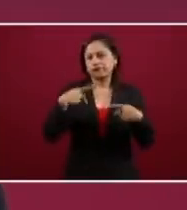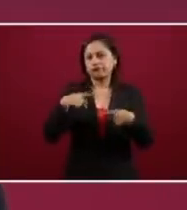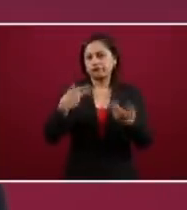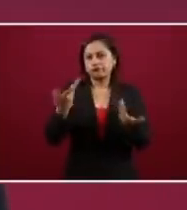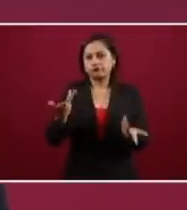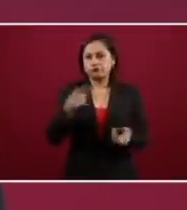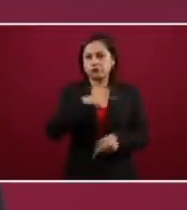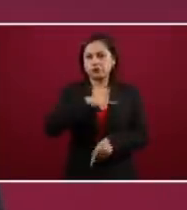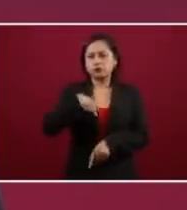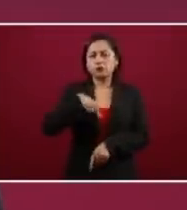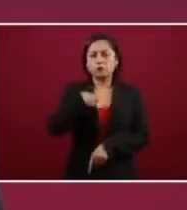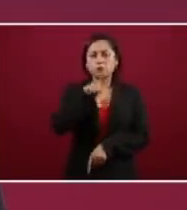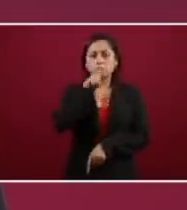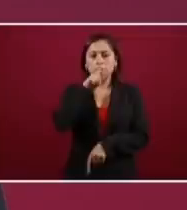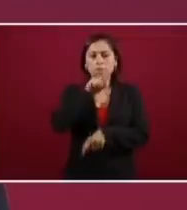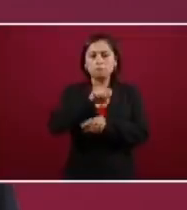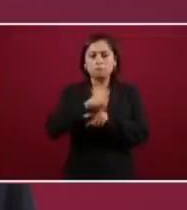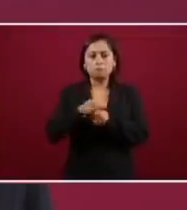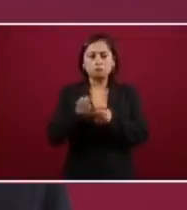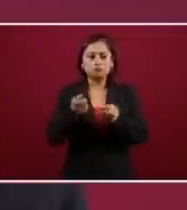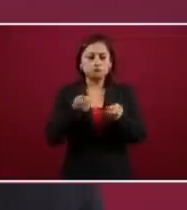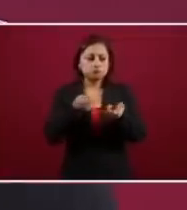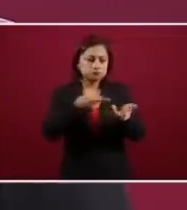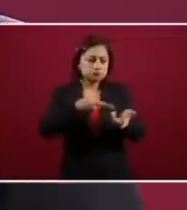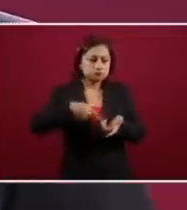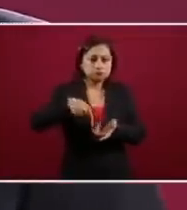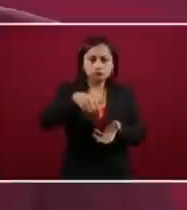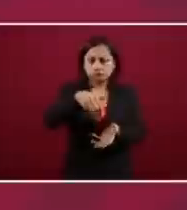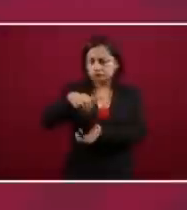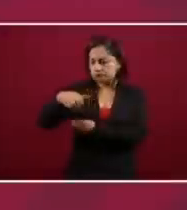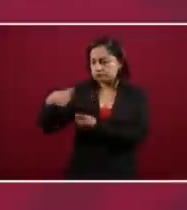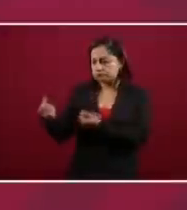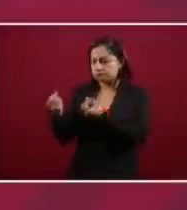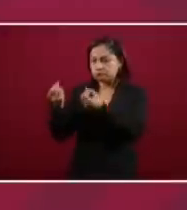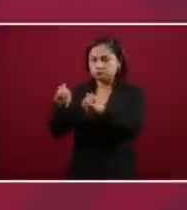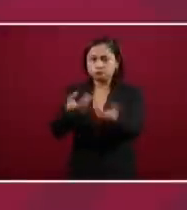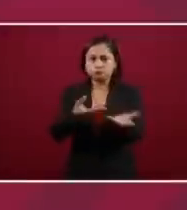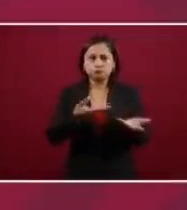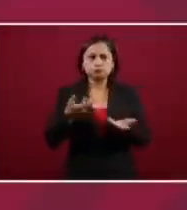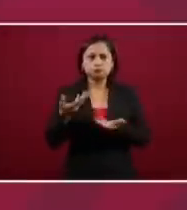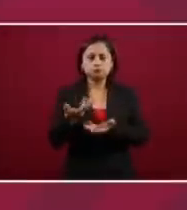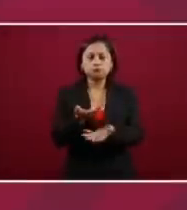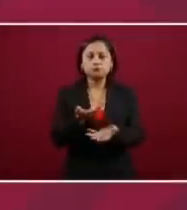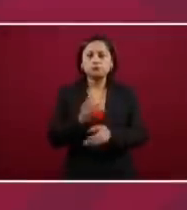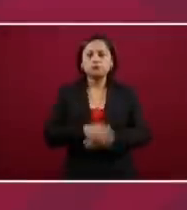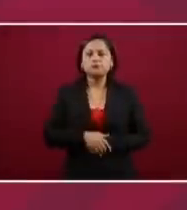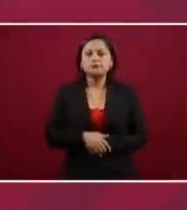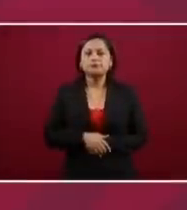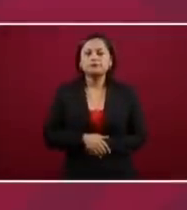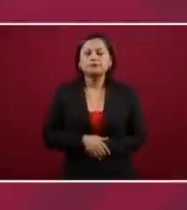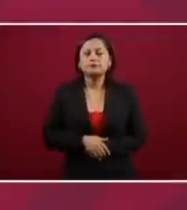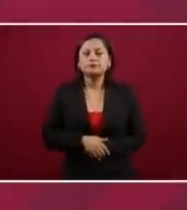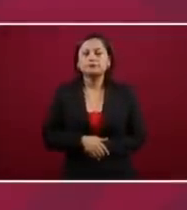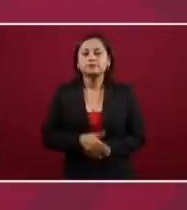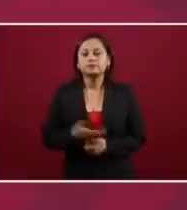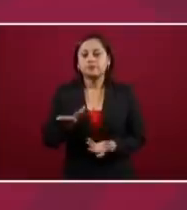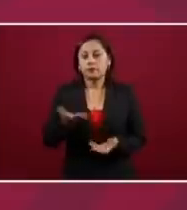simplemente administradores de los dineros del pueblo, y tenemos que actuar